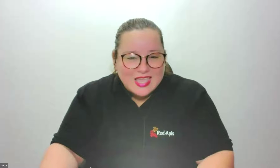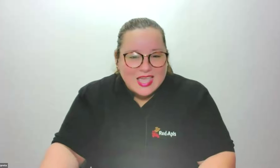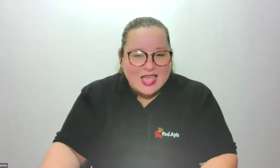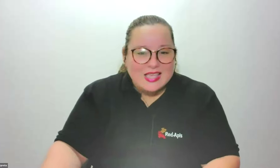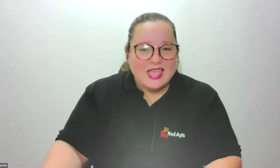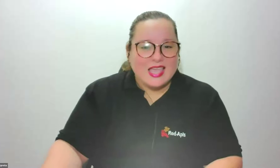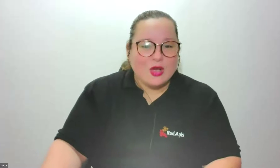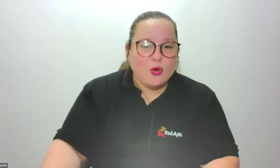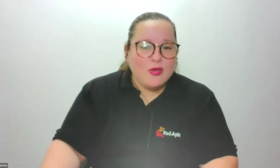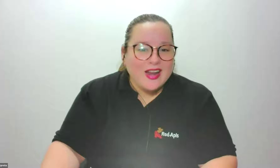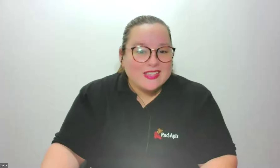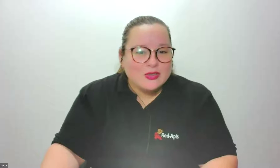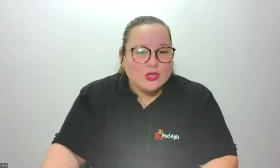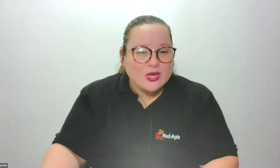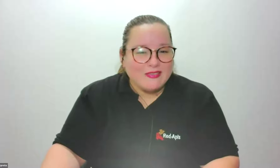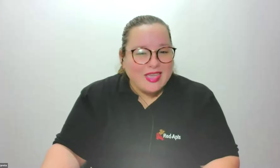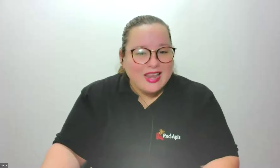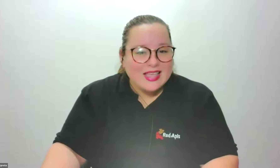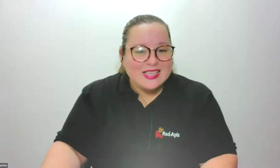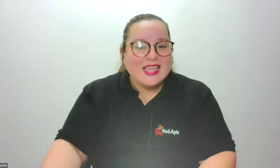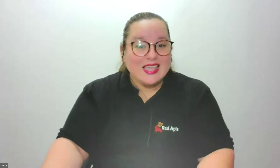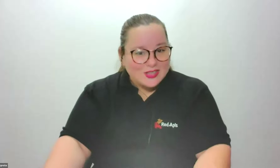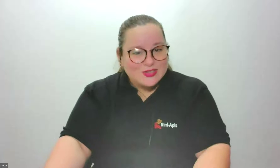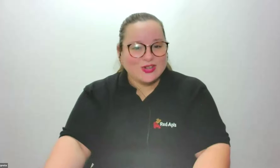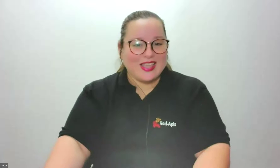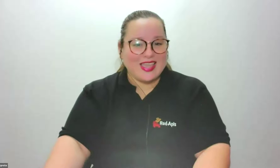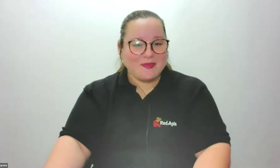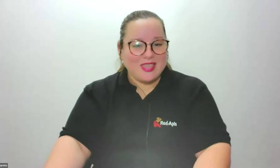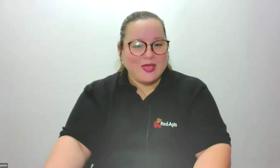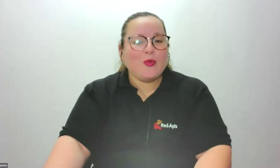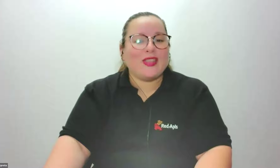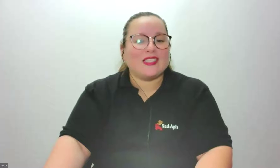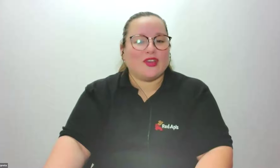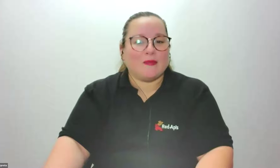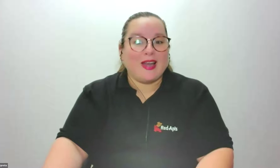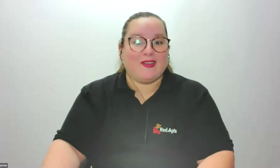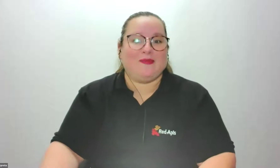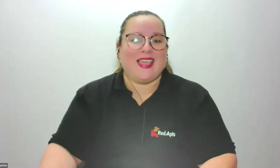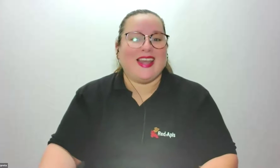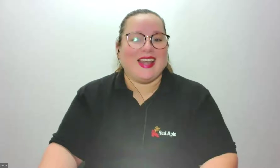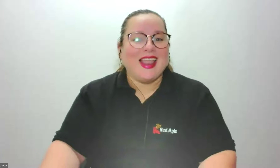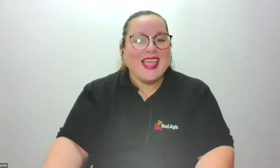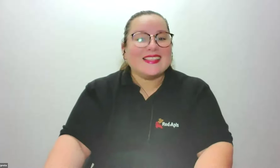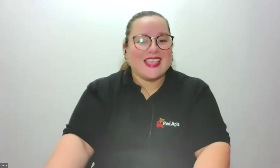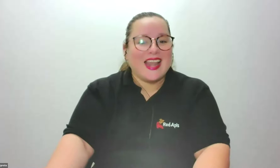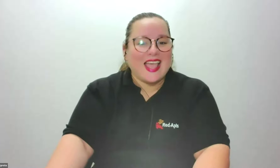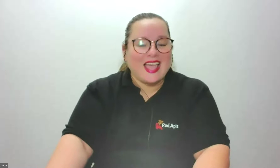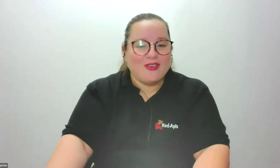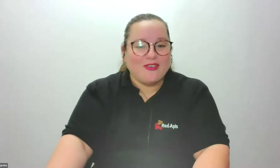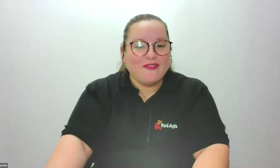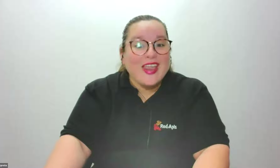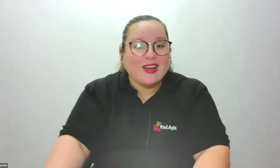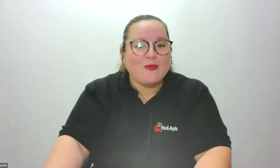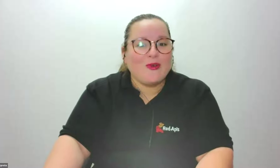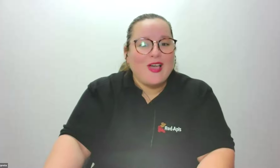sus señas, cómo iban avanzando en sus niveles. Y eso lo traje a mí y pude transformarlo en enseñarles a